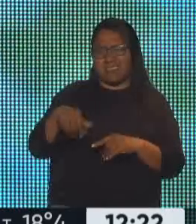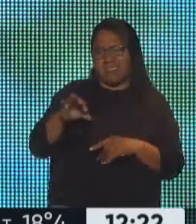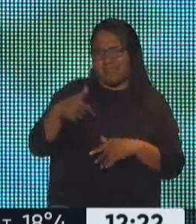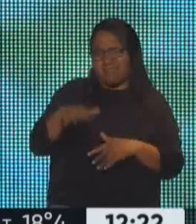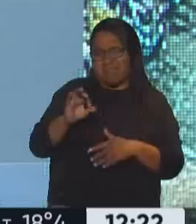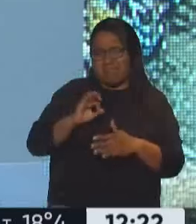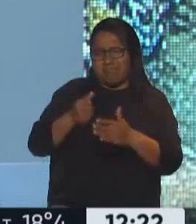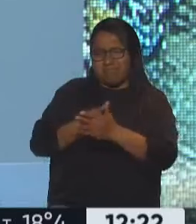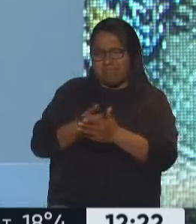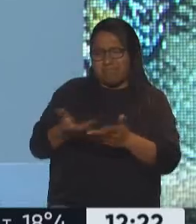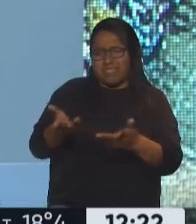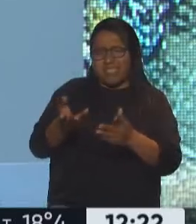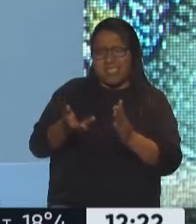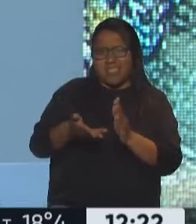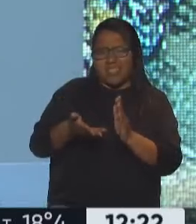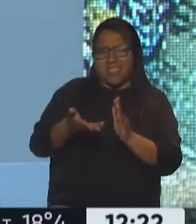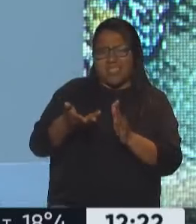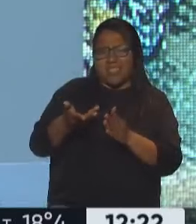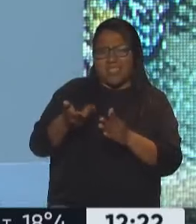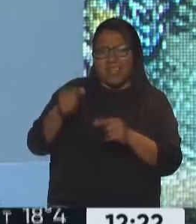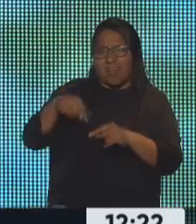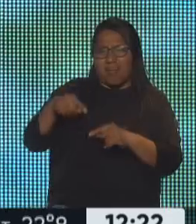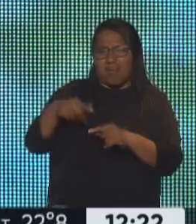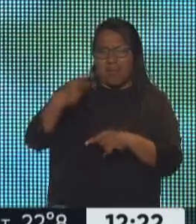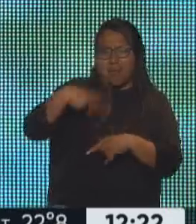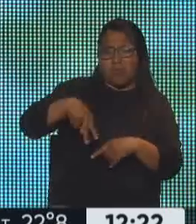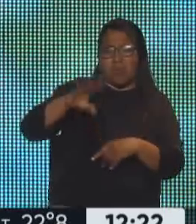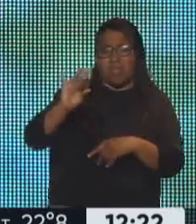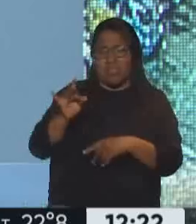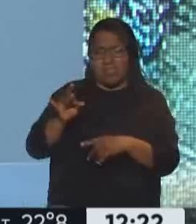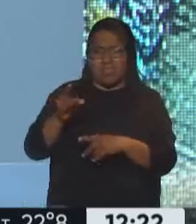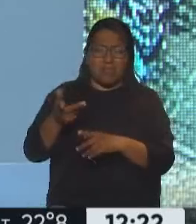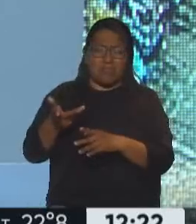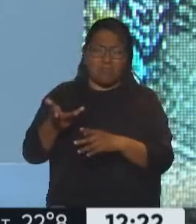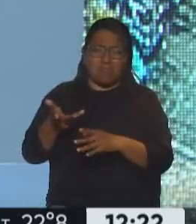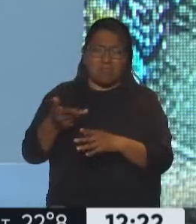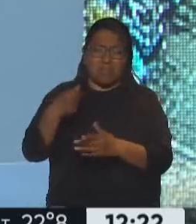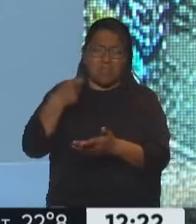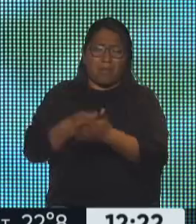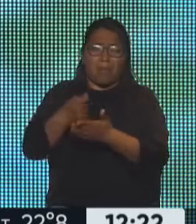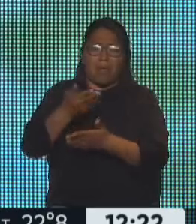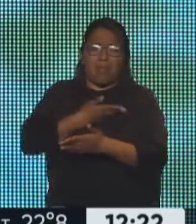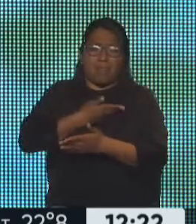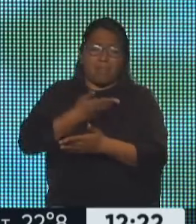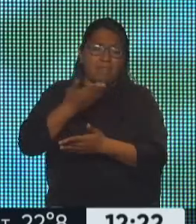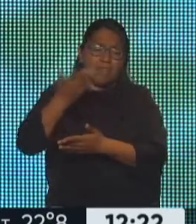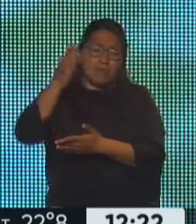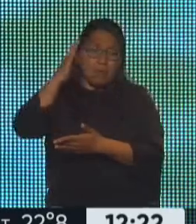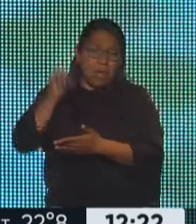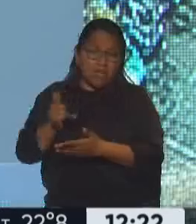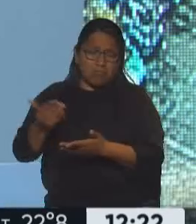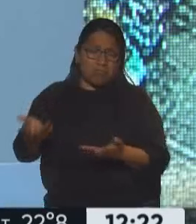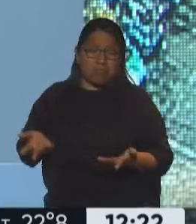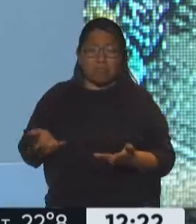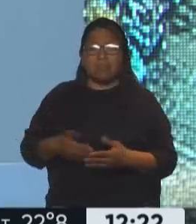decir, le estás haciendo que anticipe ahora para noviembre y diciembre lo que en definitiva va a tener que pagar en febrero o marzo, que son los anticipos para el